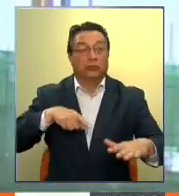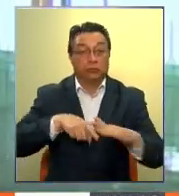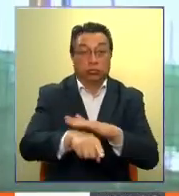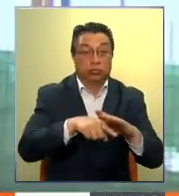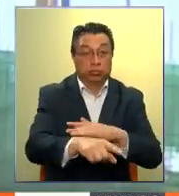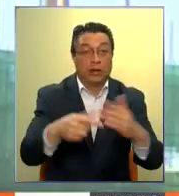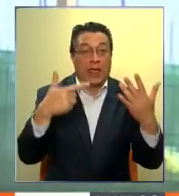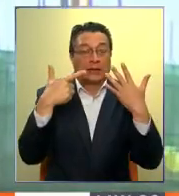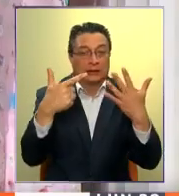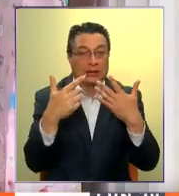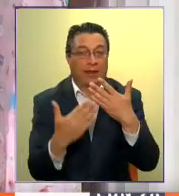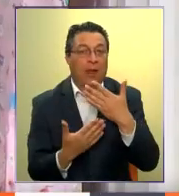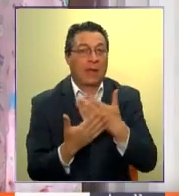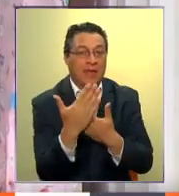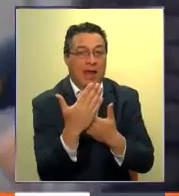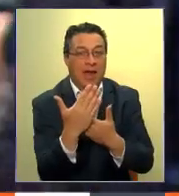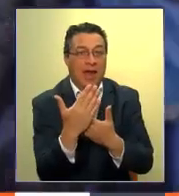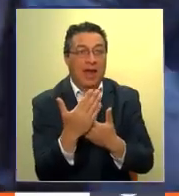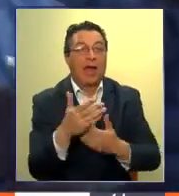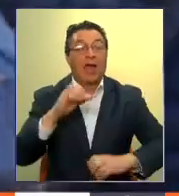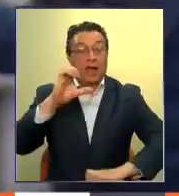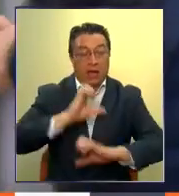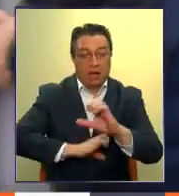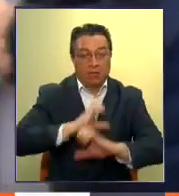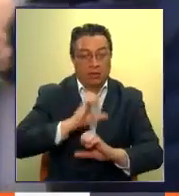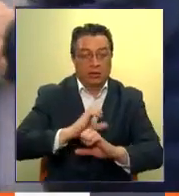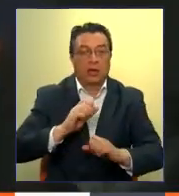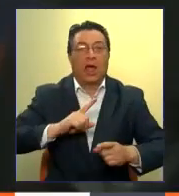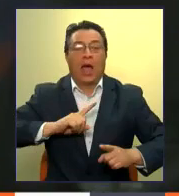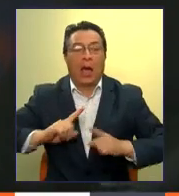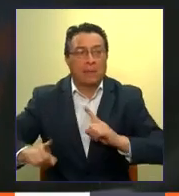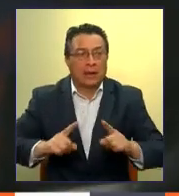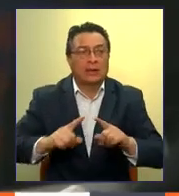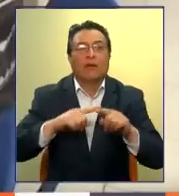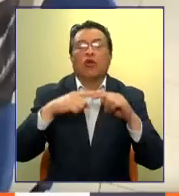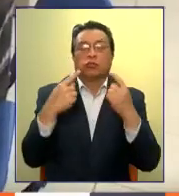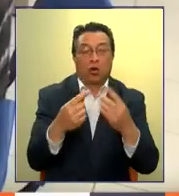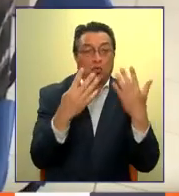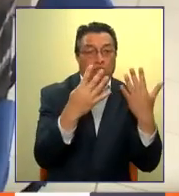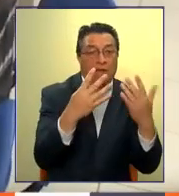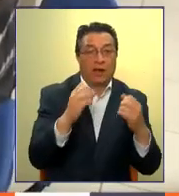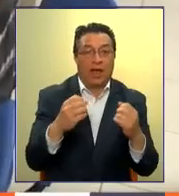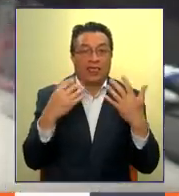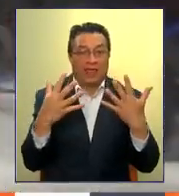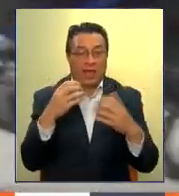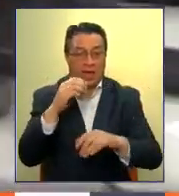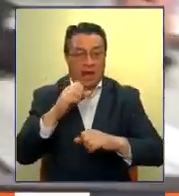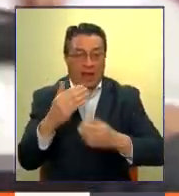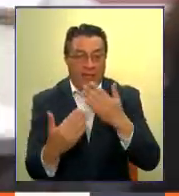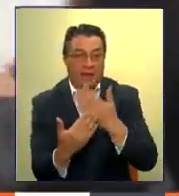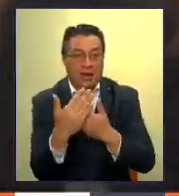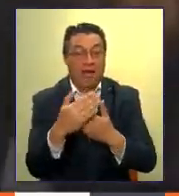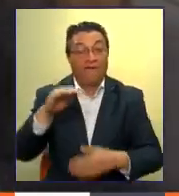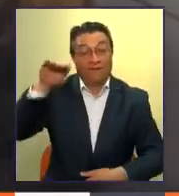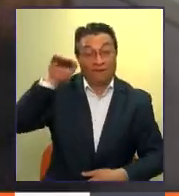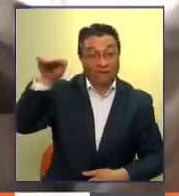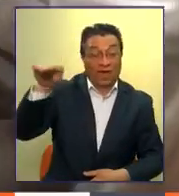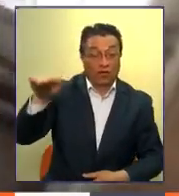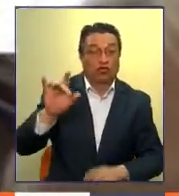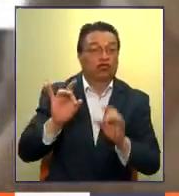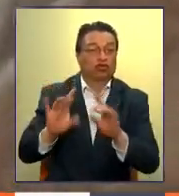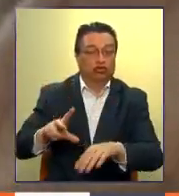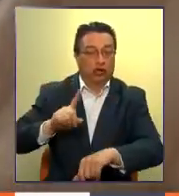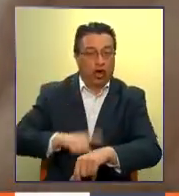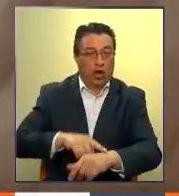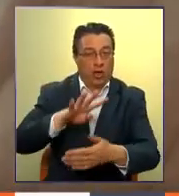siete de la mañana empresas con labores administrativas entre las 9 y las 10 am mientras que los bancos mantendrían sus horarios